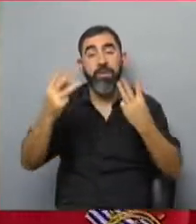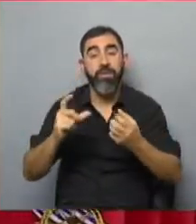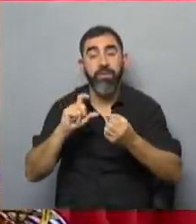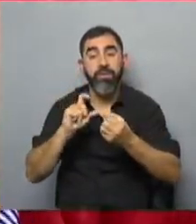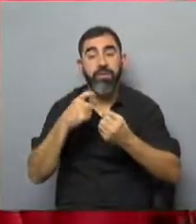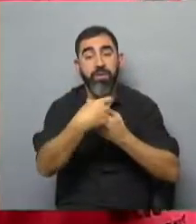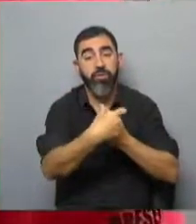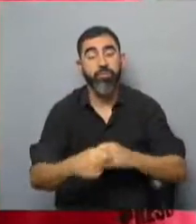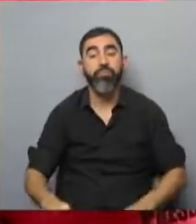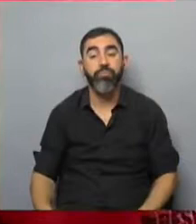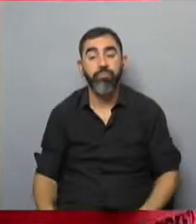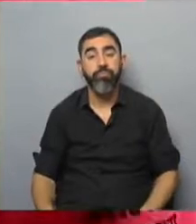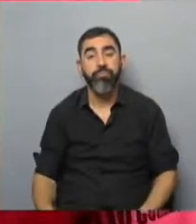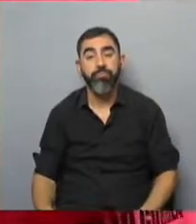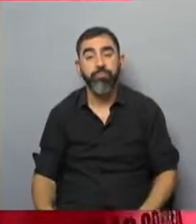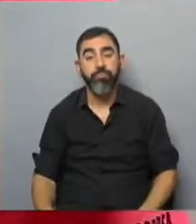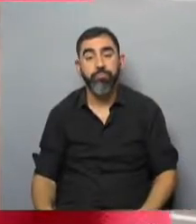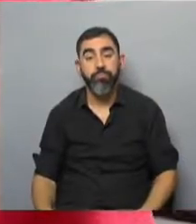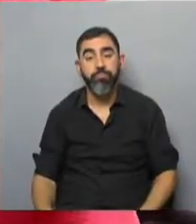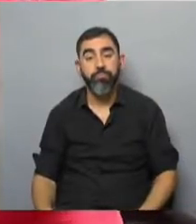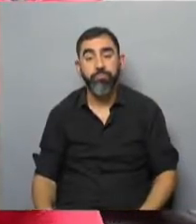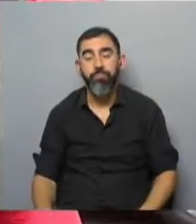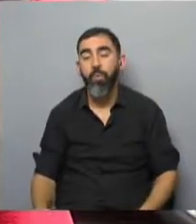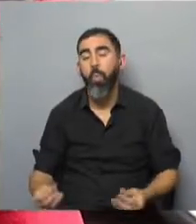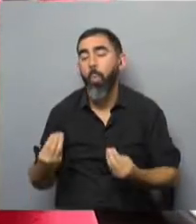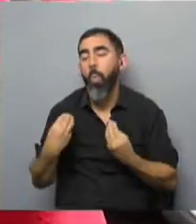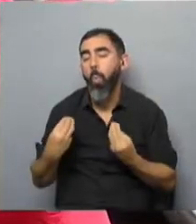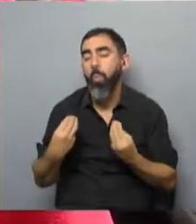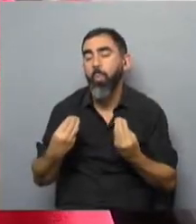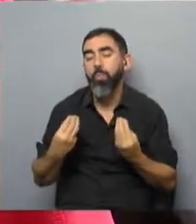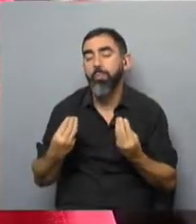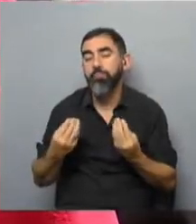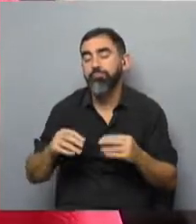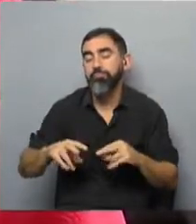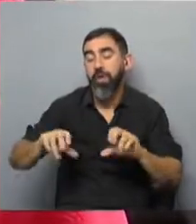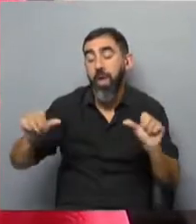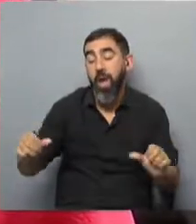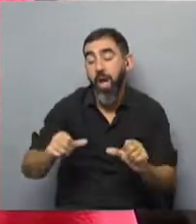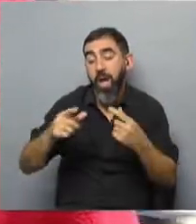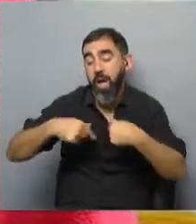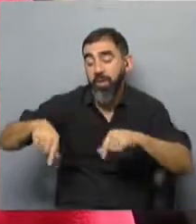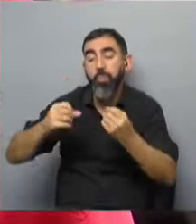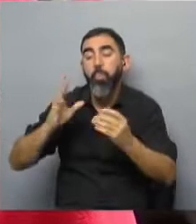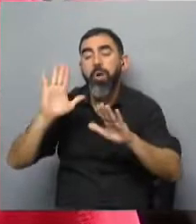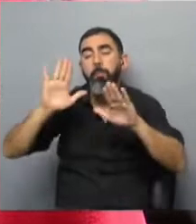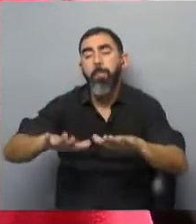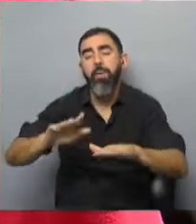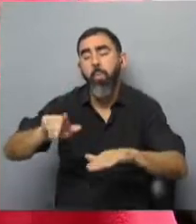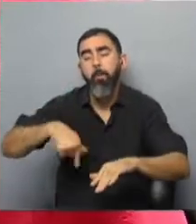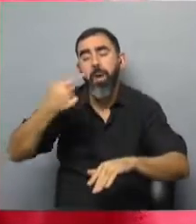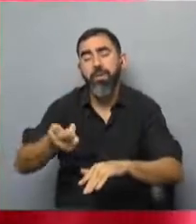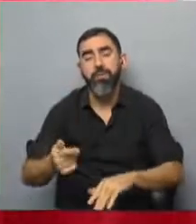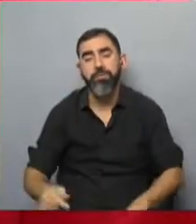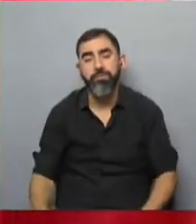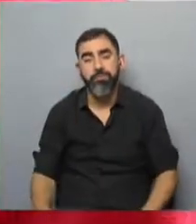sindicato. Mauro, contanos un poco, bueno, cómo está analizando y por qué se toma esta medida a nivel del